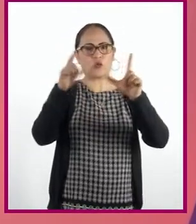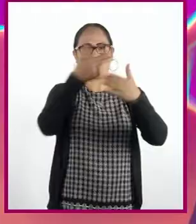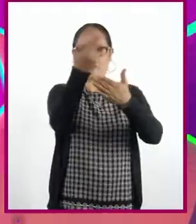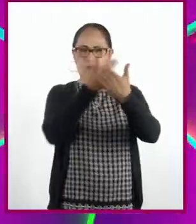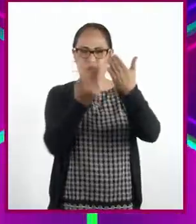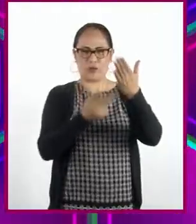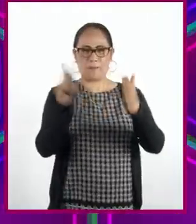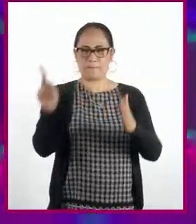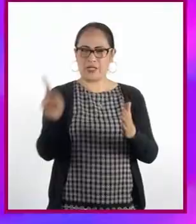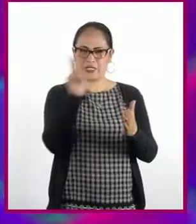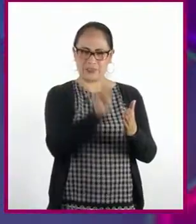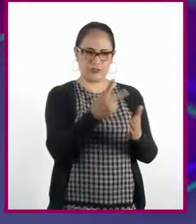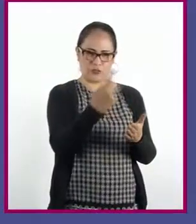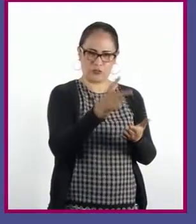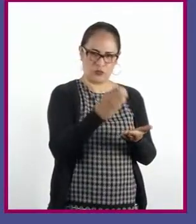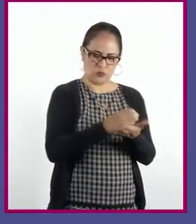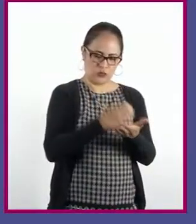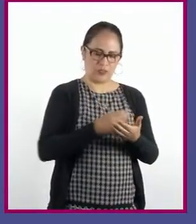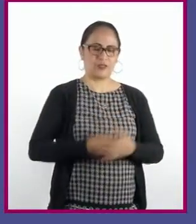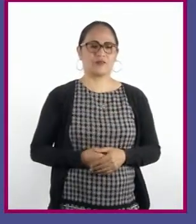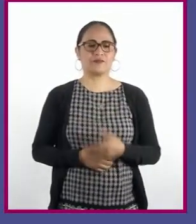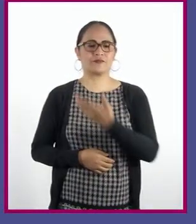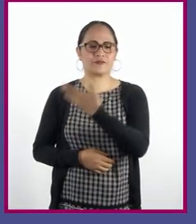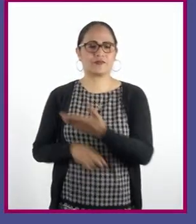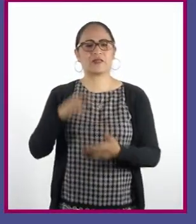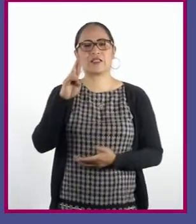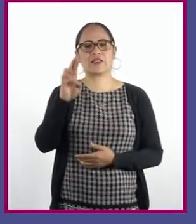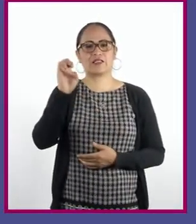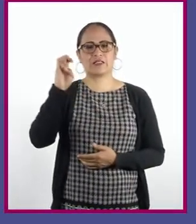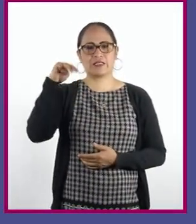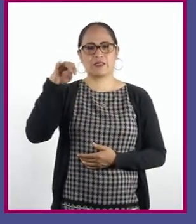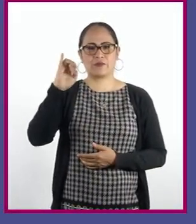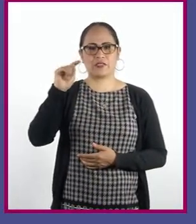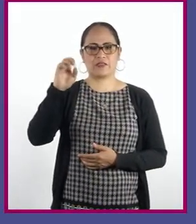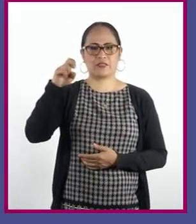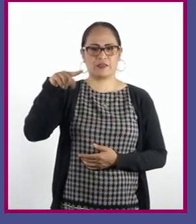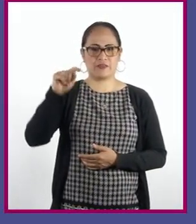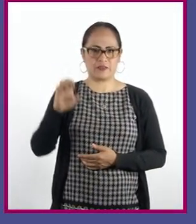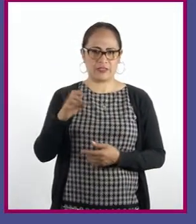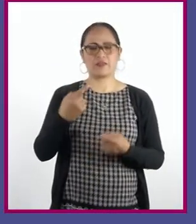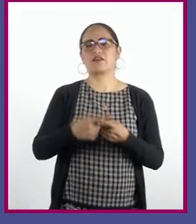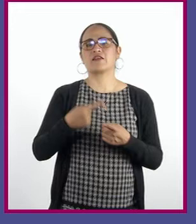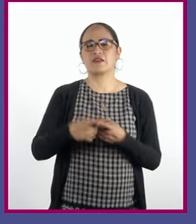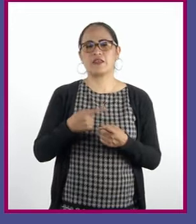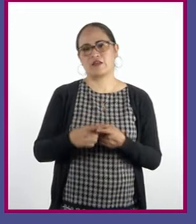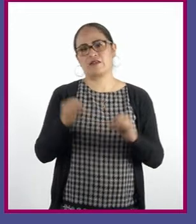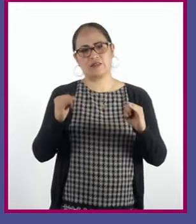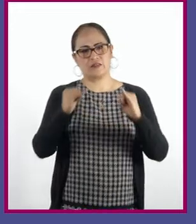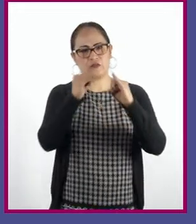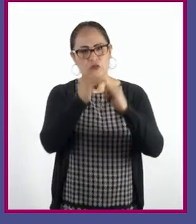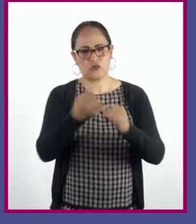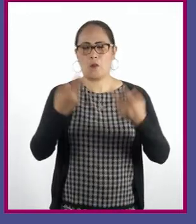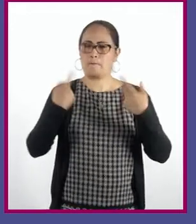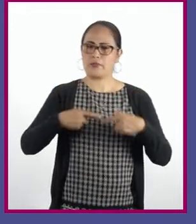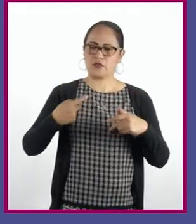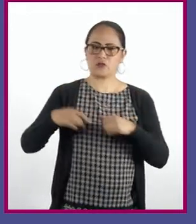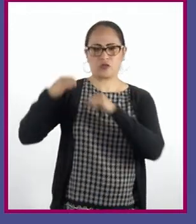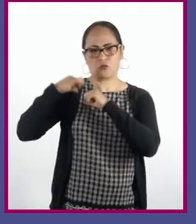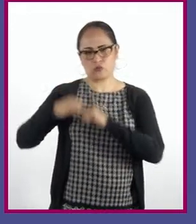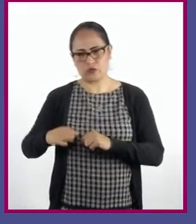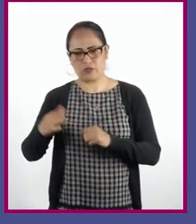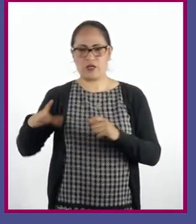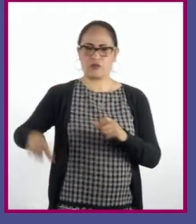cuaderno. Remitente, ¿quién escribe la carta? ¿A quién se dirige? Persona, institución, autoridad,